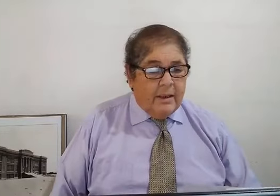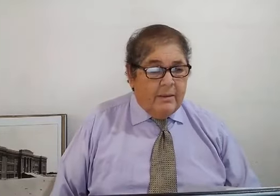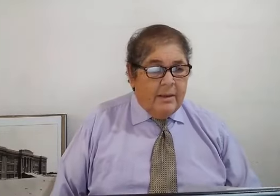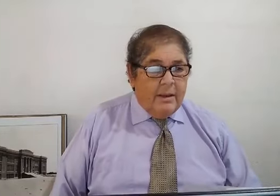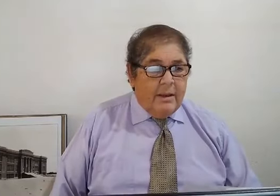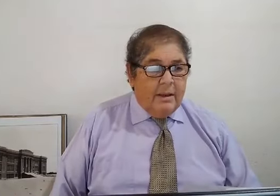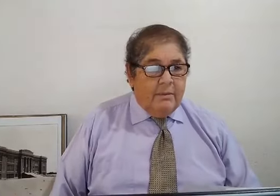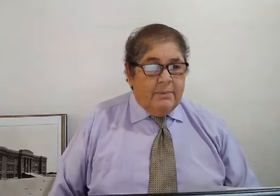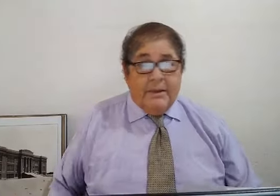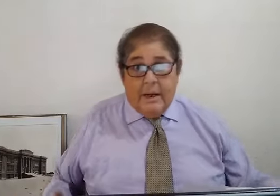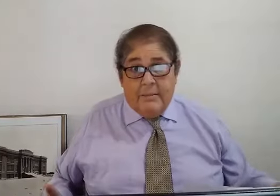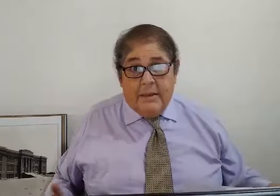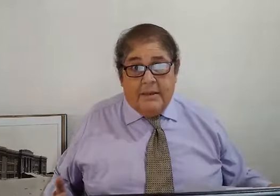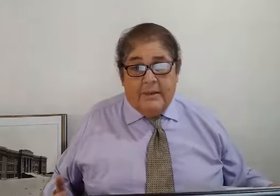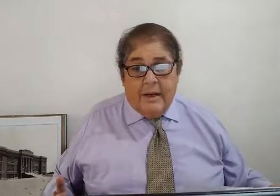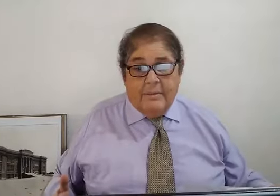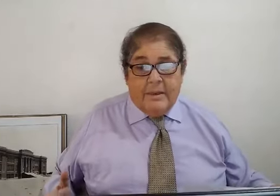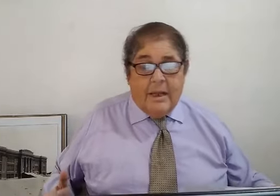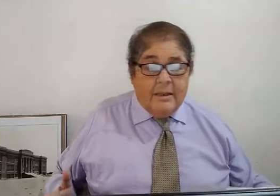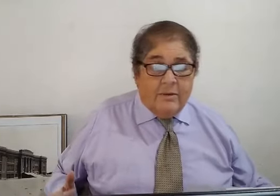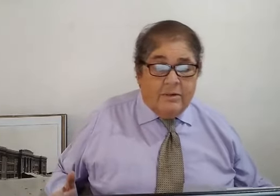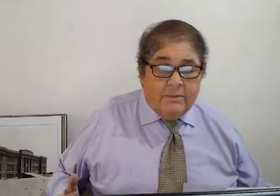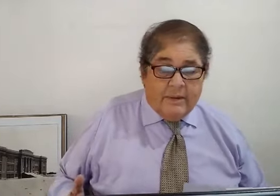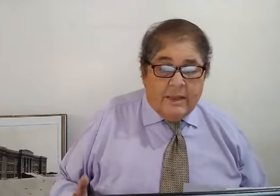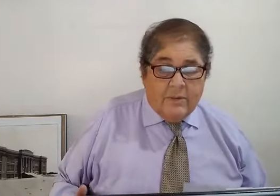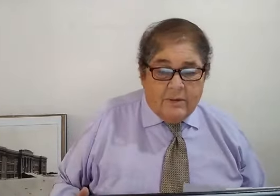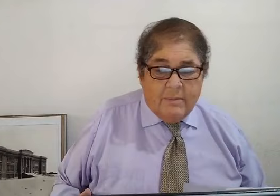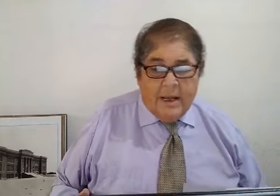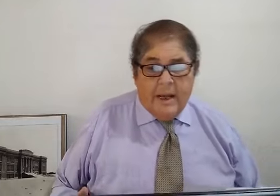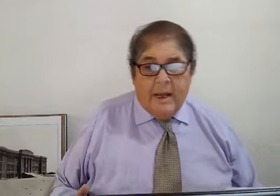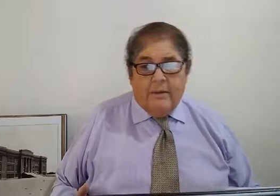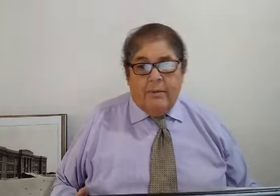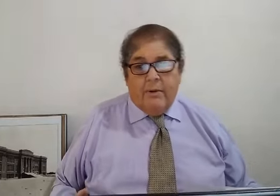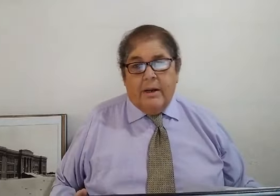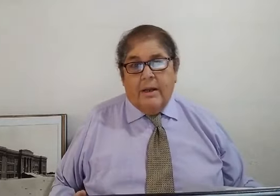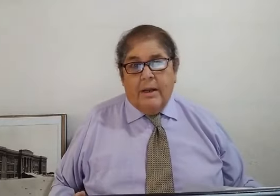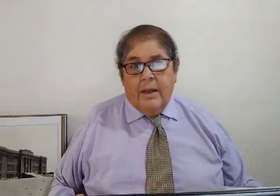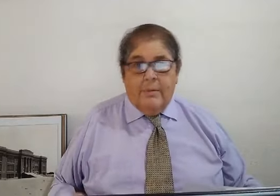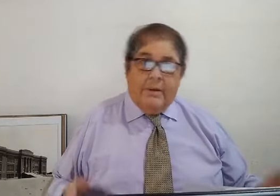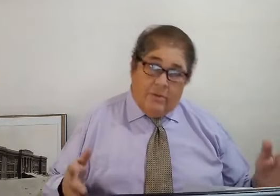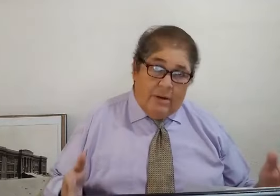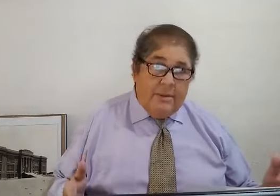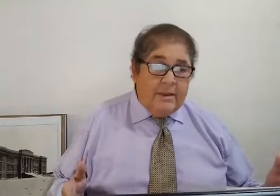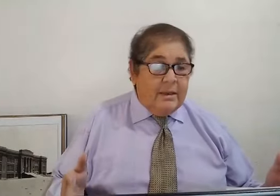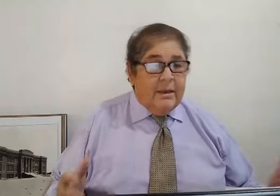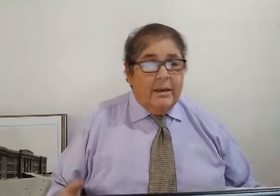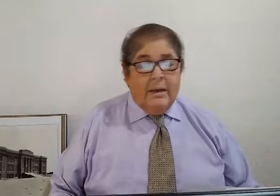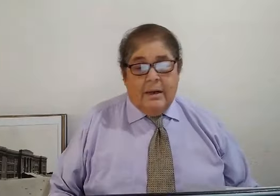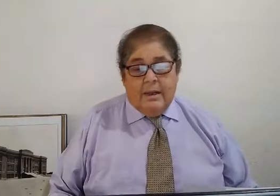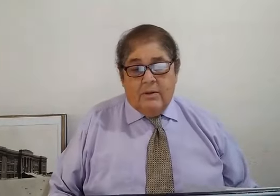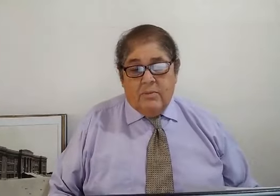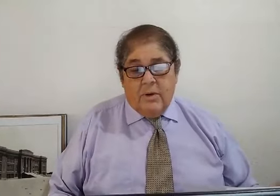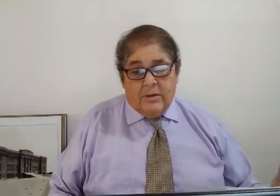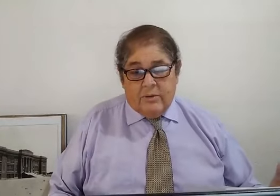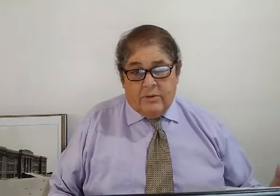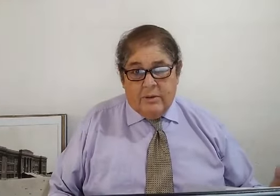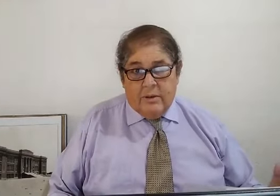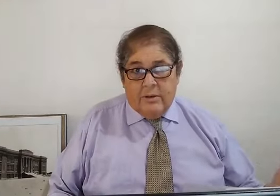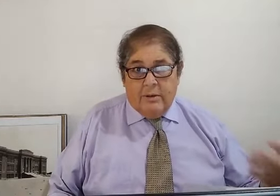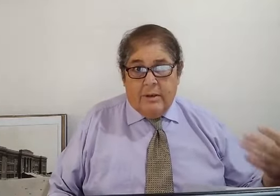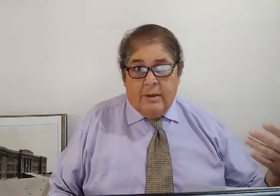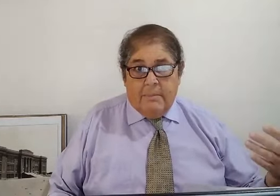porque finalmente si la mitad de los infectados en Baja California, eventualmente la de los